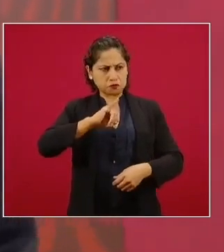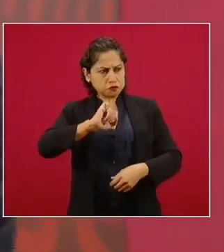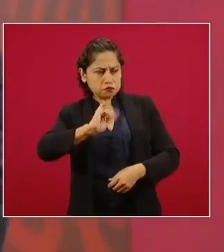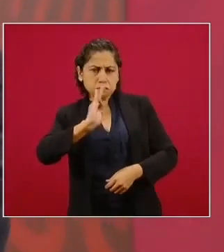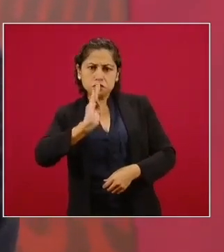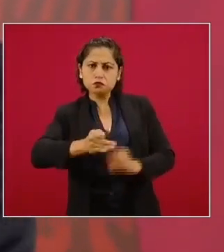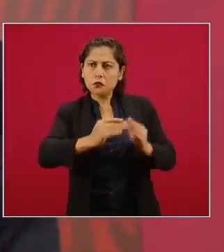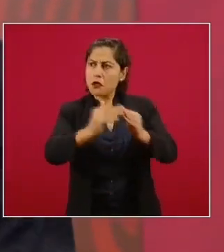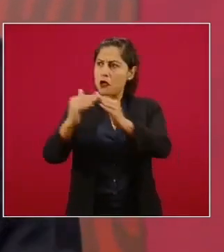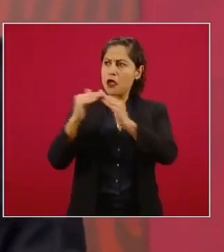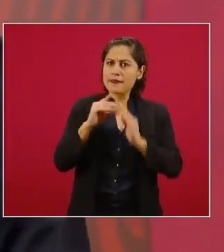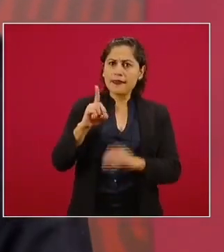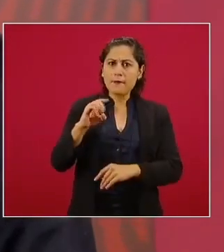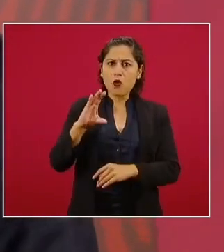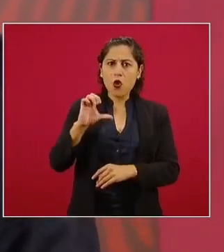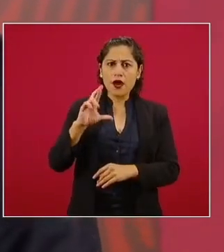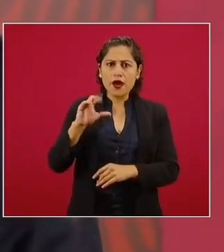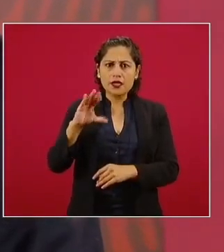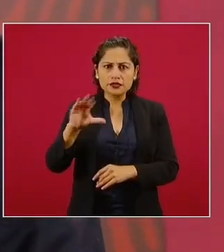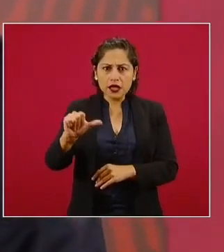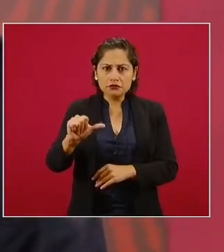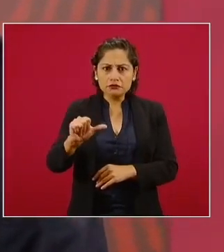que se le pregunte al pueblo.